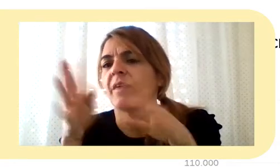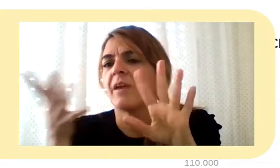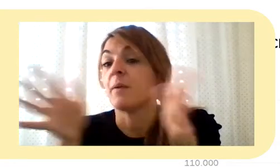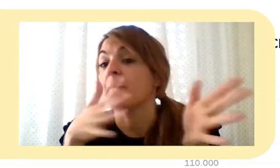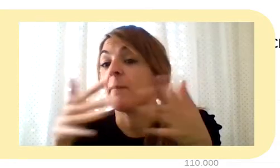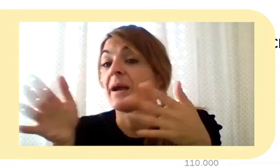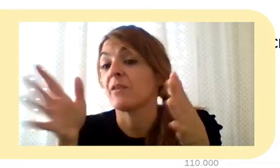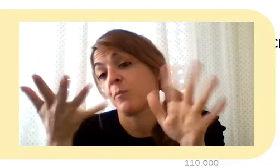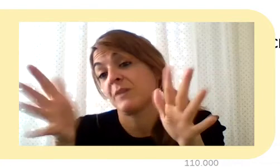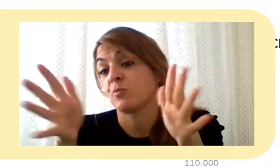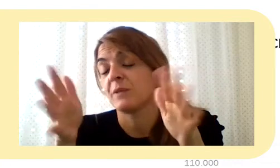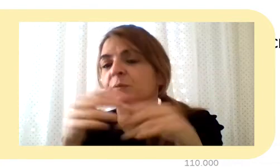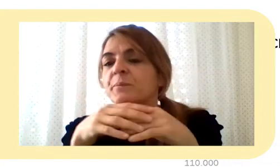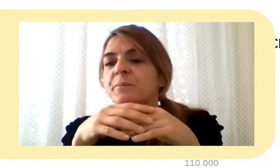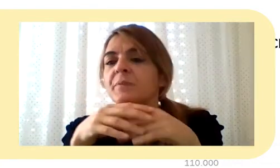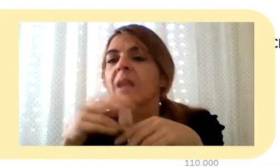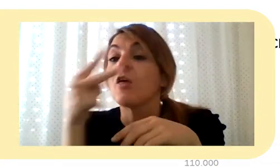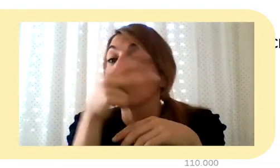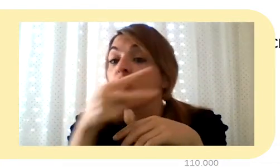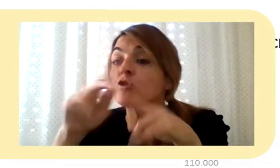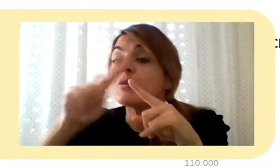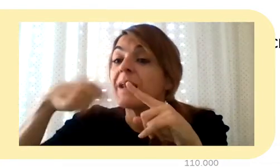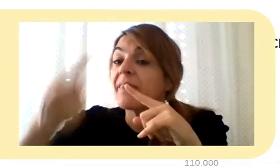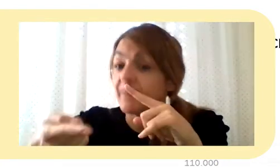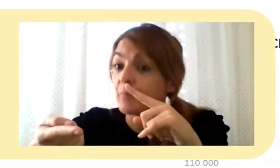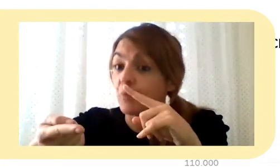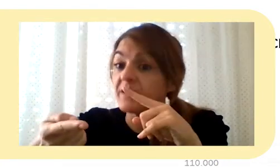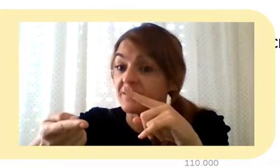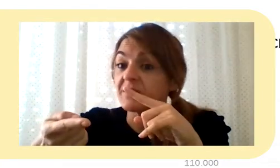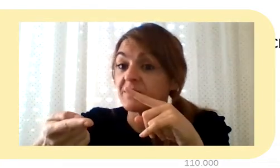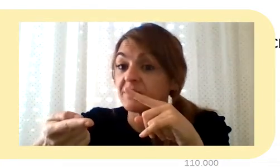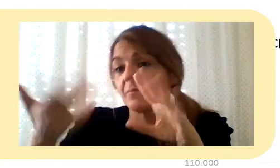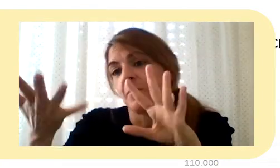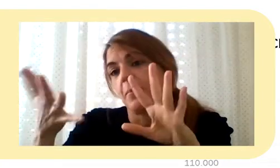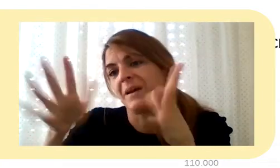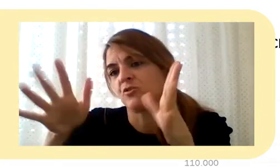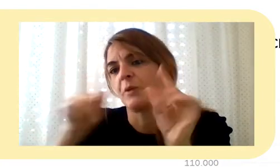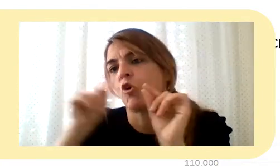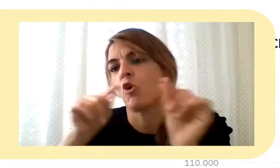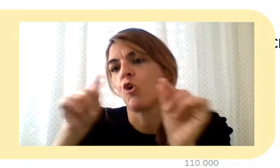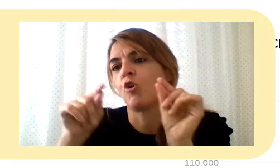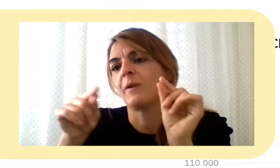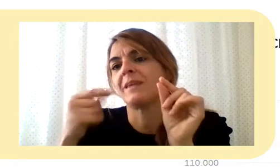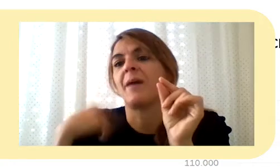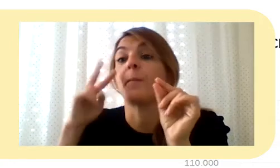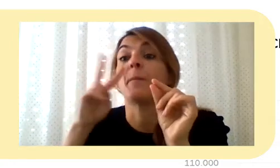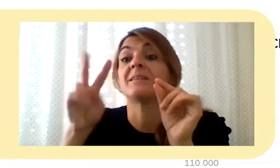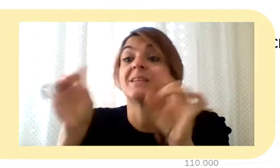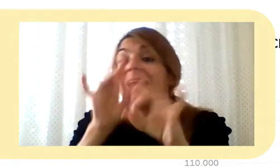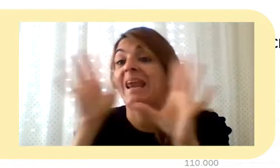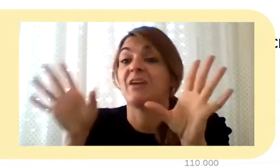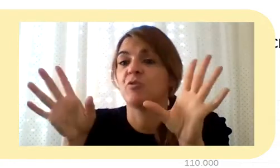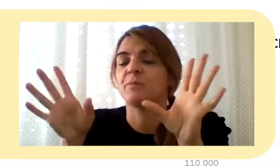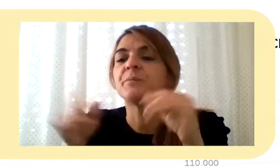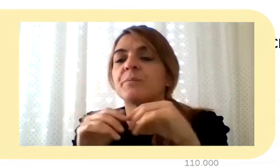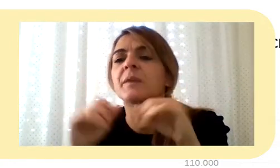¡pam! Justo 2 semanas después del confinamiento, que es más o menos lo que tarda la COVID en dar su cara, en poder ser diagnosticada, empiezan